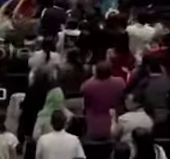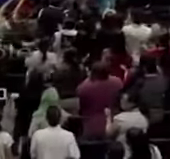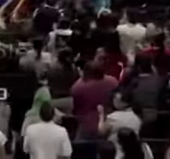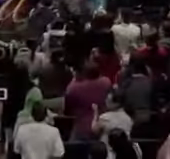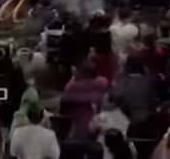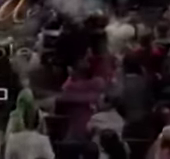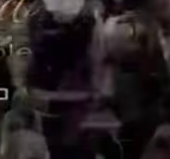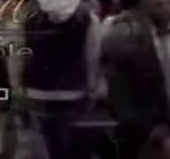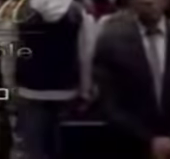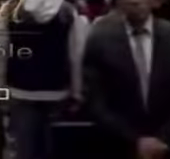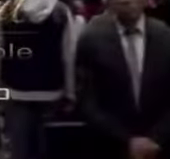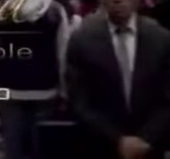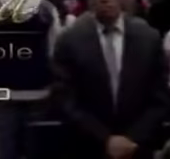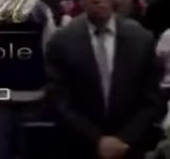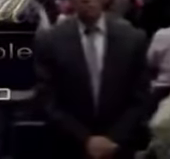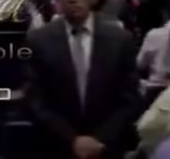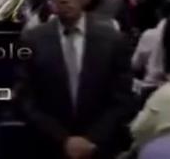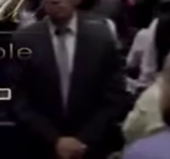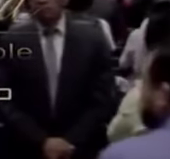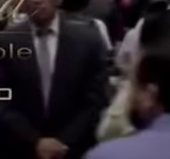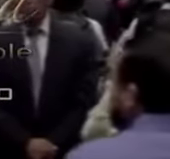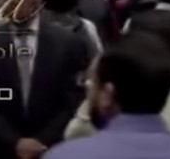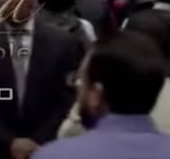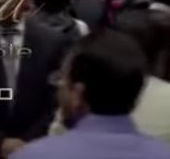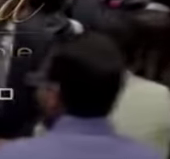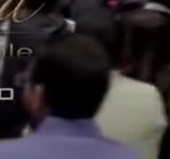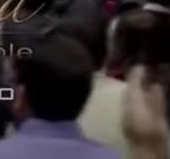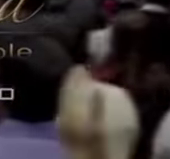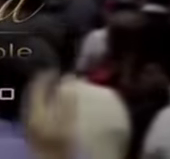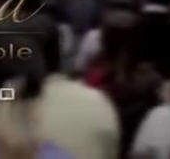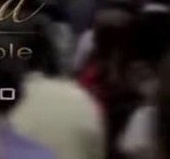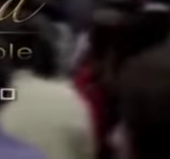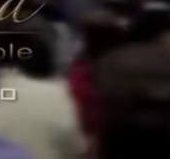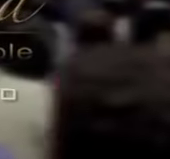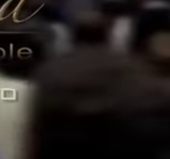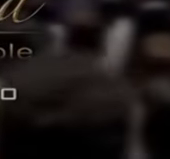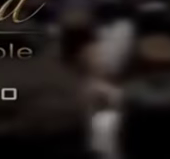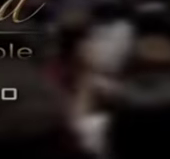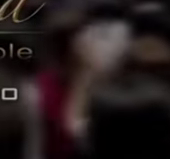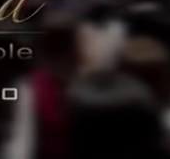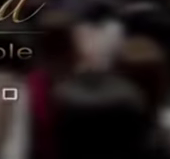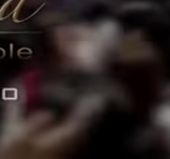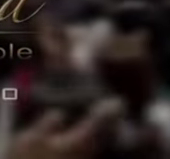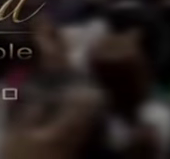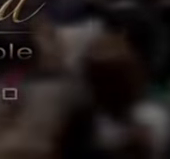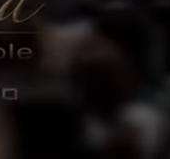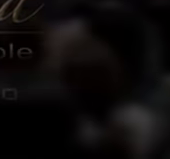Auditorium de Iglesia de Cristo Ebenezer, Zona 5, Ciudad de Guatemala.